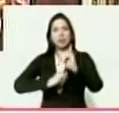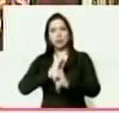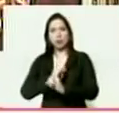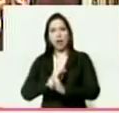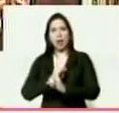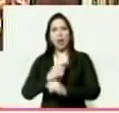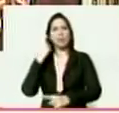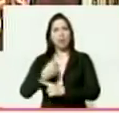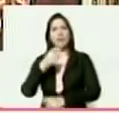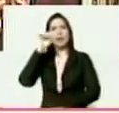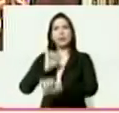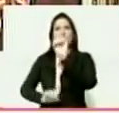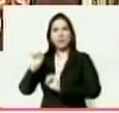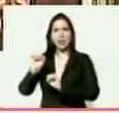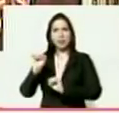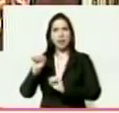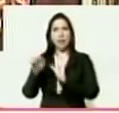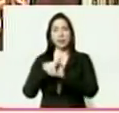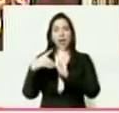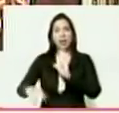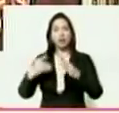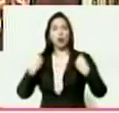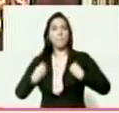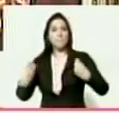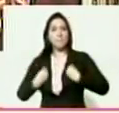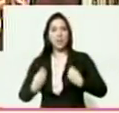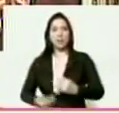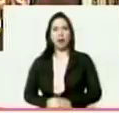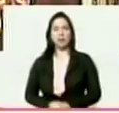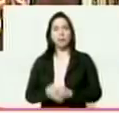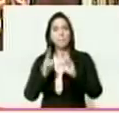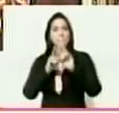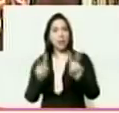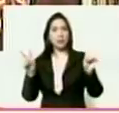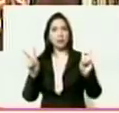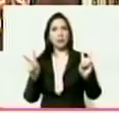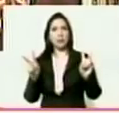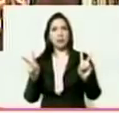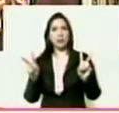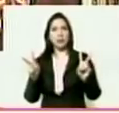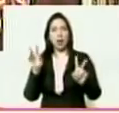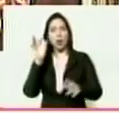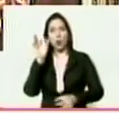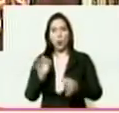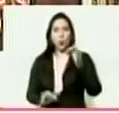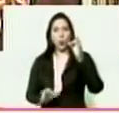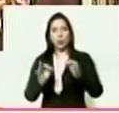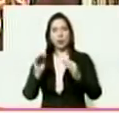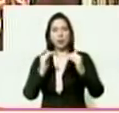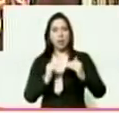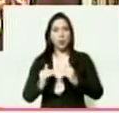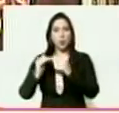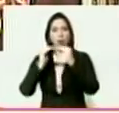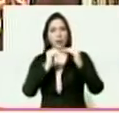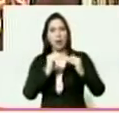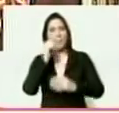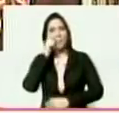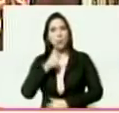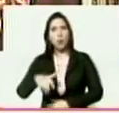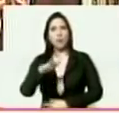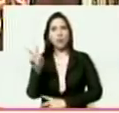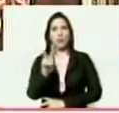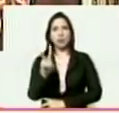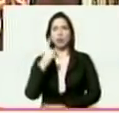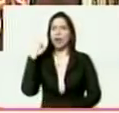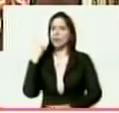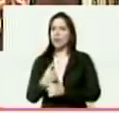defensa del derecho a la vida, a la paz, a la justicia y a la igualdad del pueblo de Venezuela. Tiene que